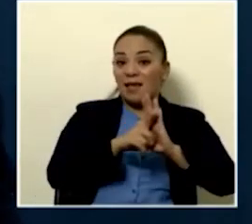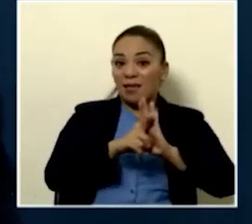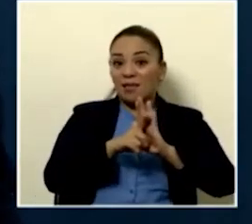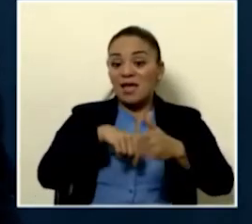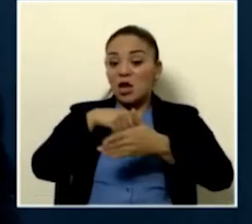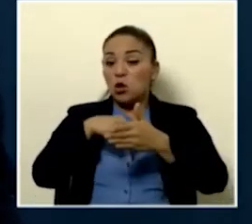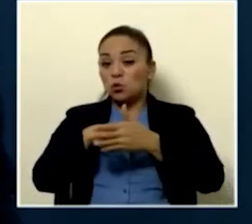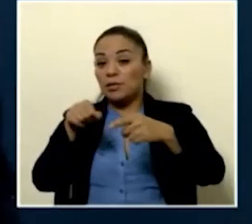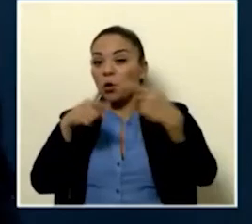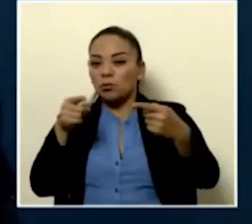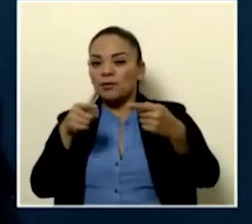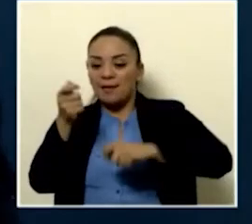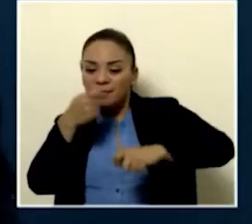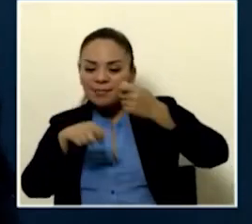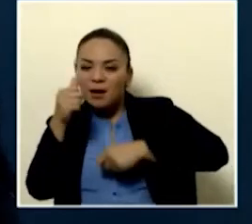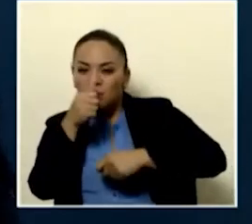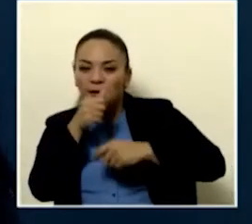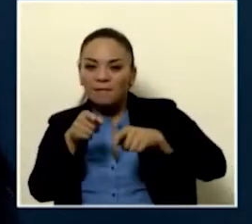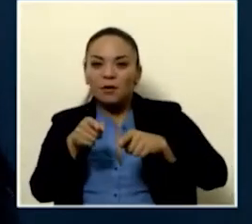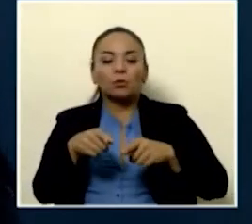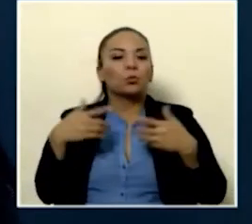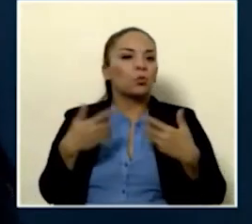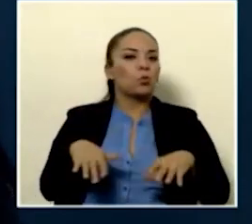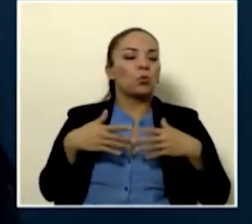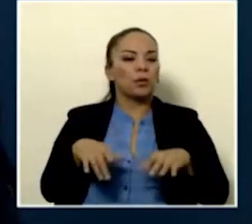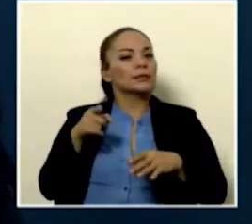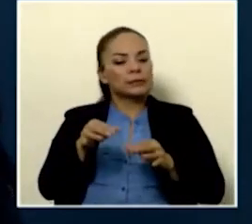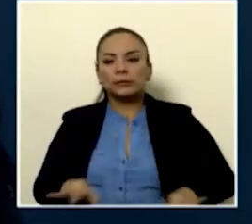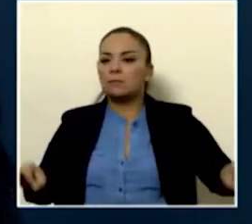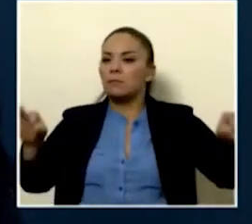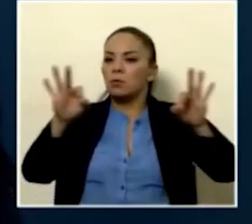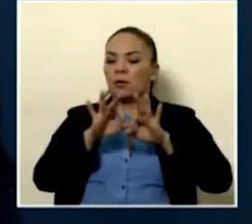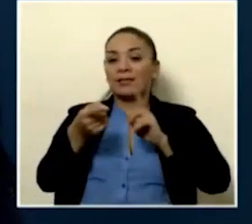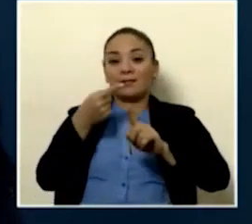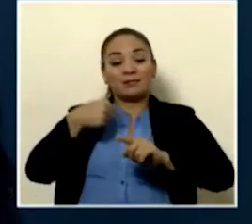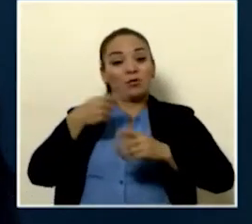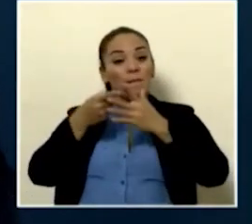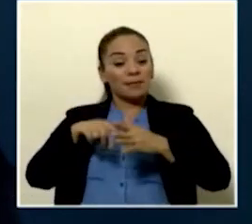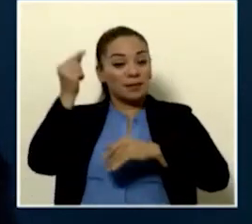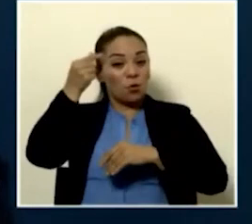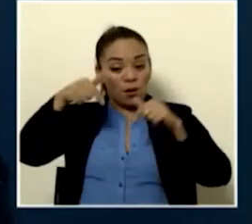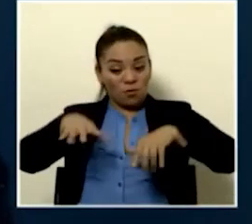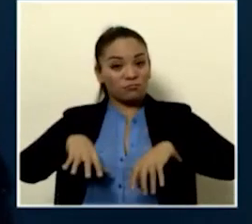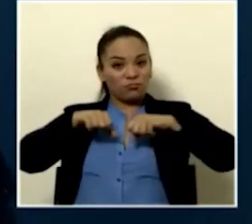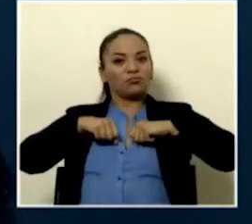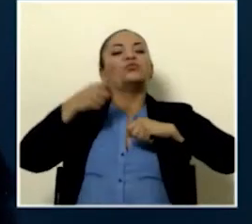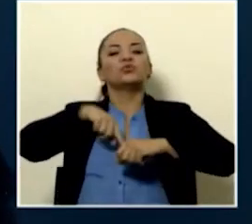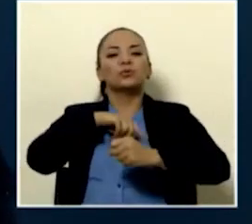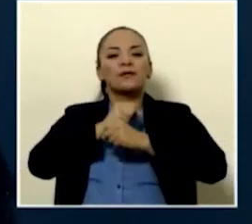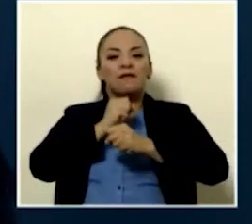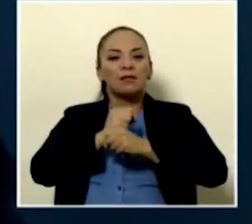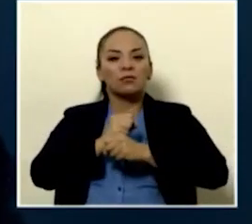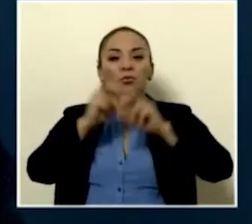país es de dimensiones desproporcionadas. Desde que entré al gobierno estamos trabajando en esto. No